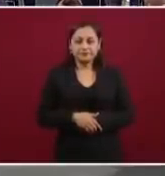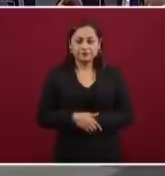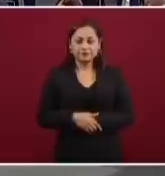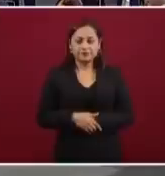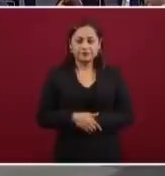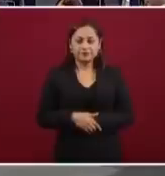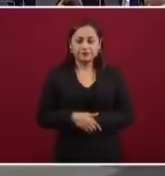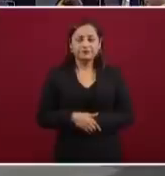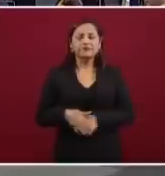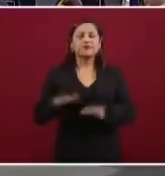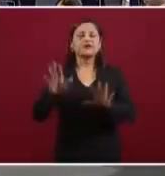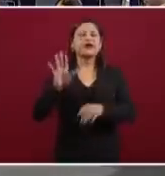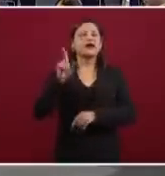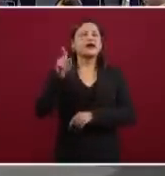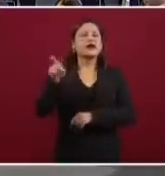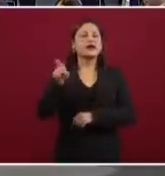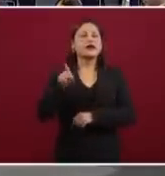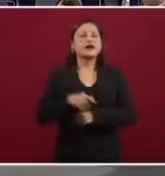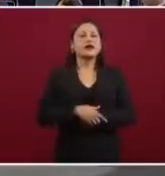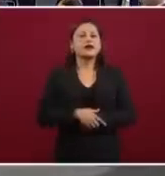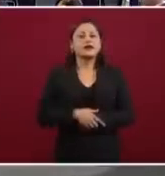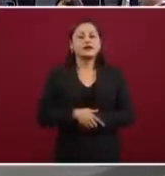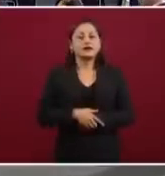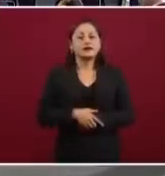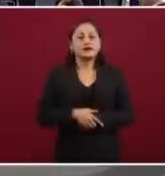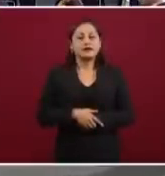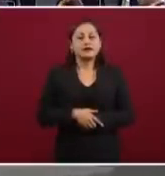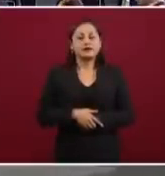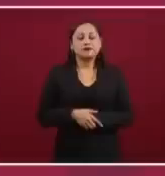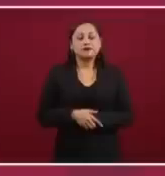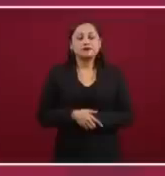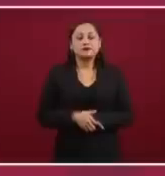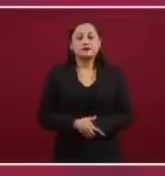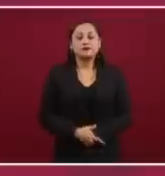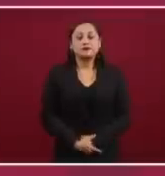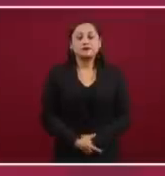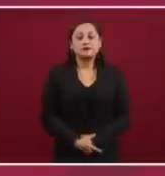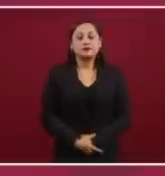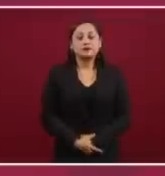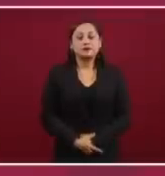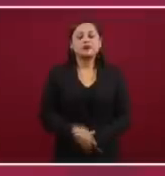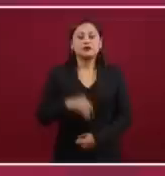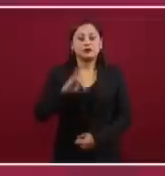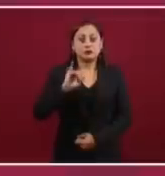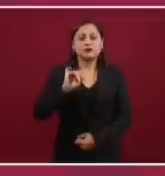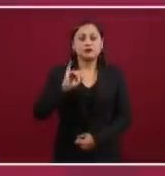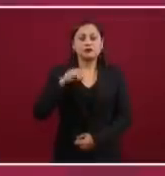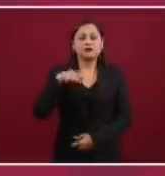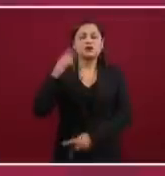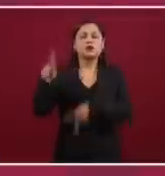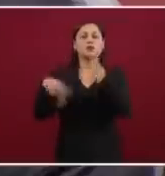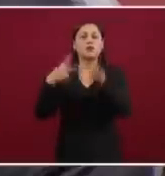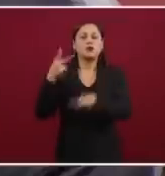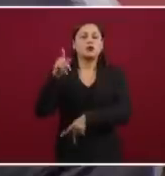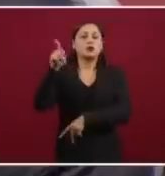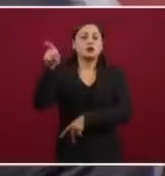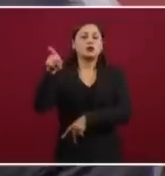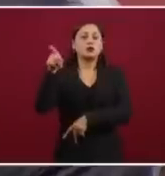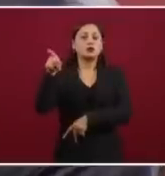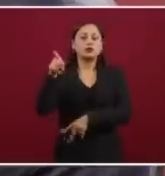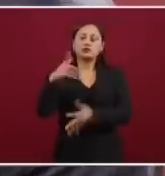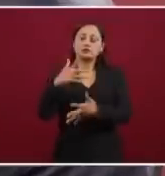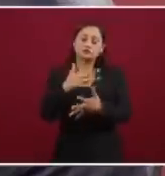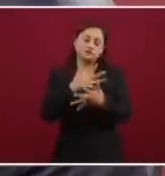Ah, no, pues. Sí, voy. voy a estar ahí. Todo mi